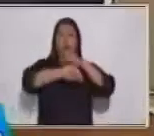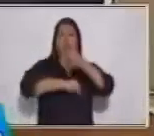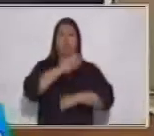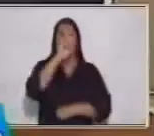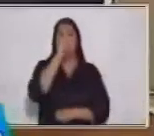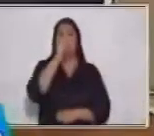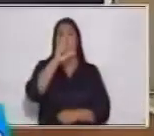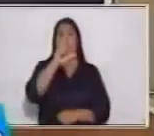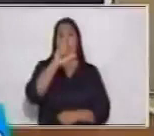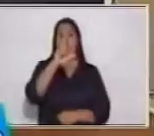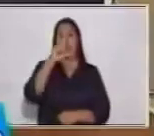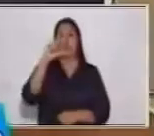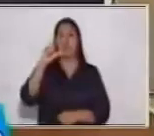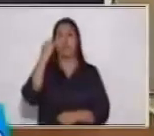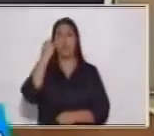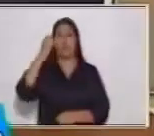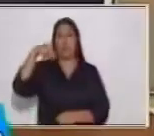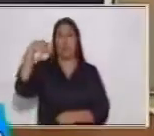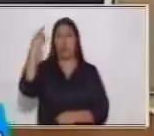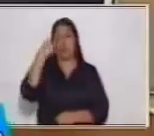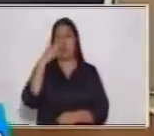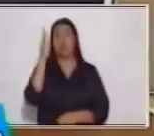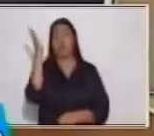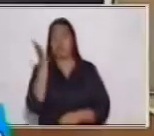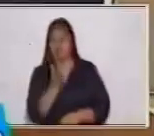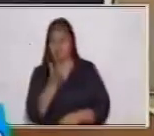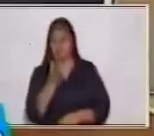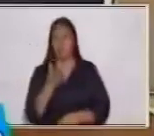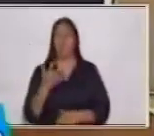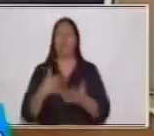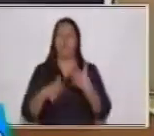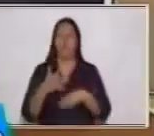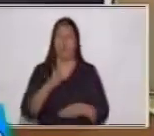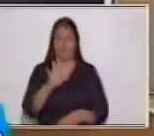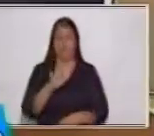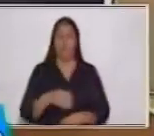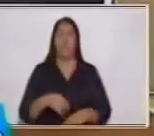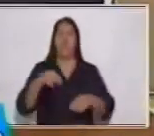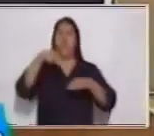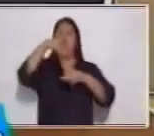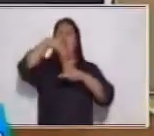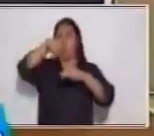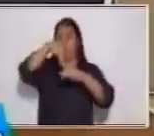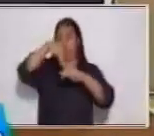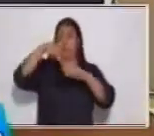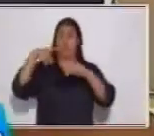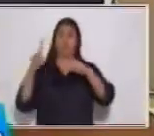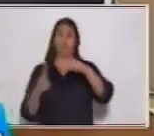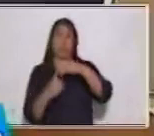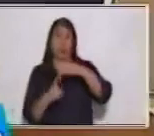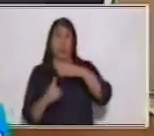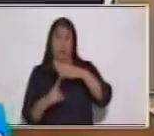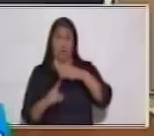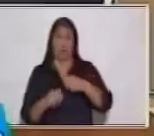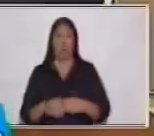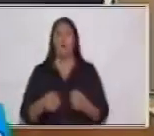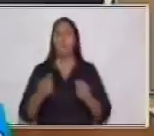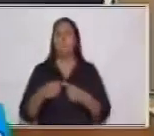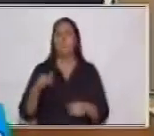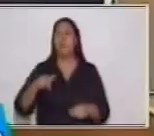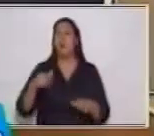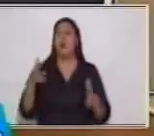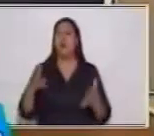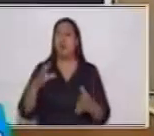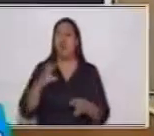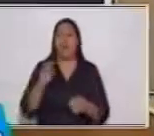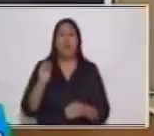un numerador y un denominador, como lo mirábamos en la parte numérica, solo que ahora se le agrega una literal. En